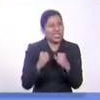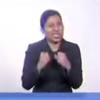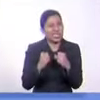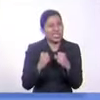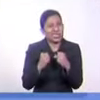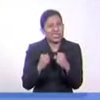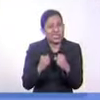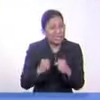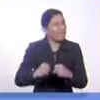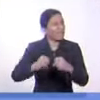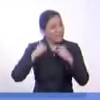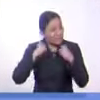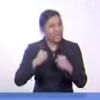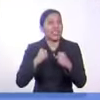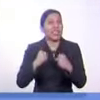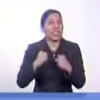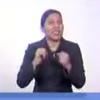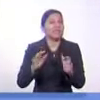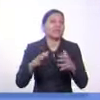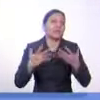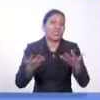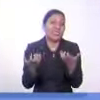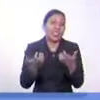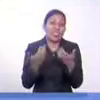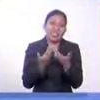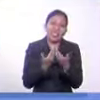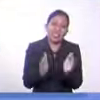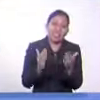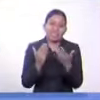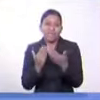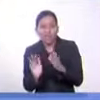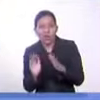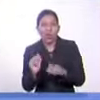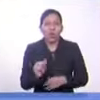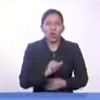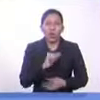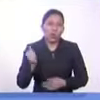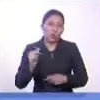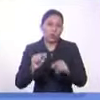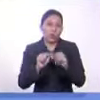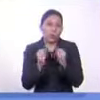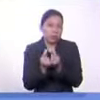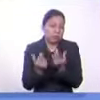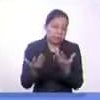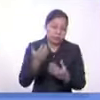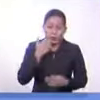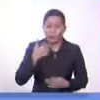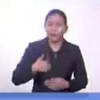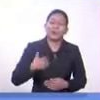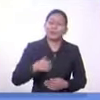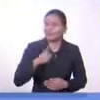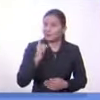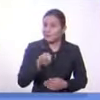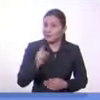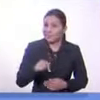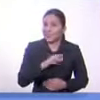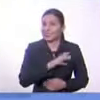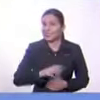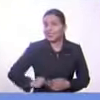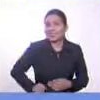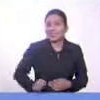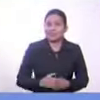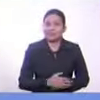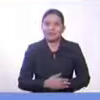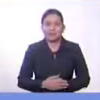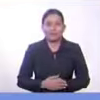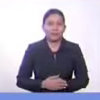mucho más fuerte porque queremos diferenciarnos de otros grupos y con orgullo afirmamos que somos salvadoreños o